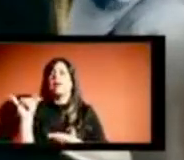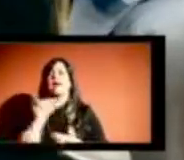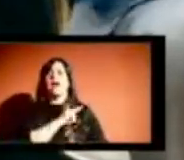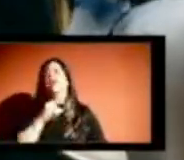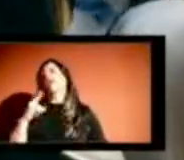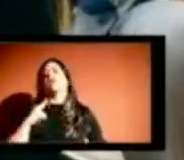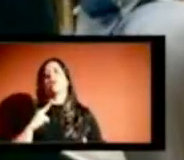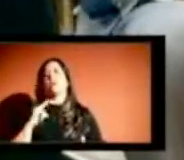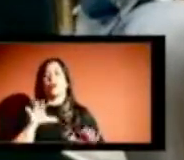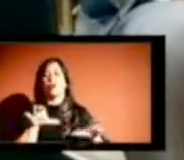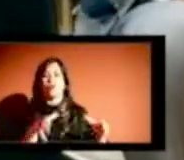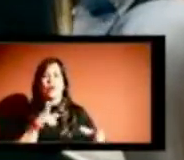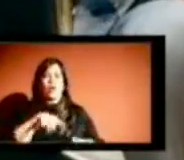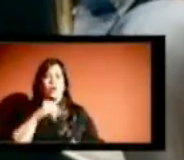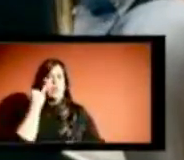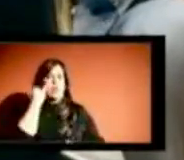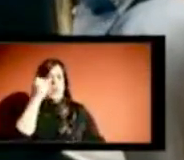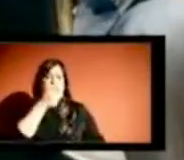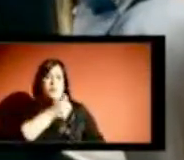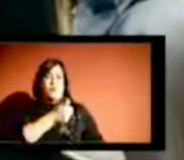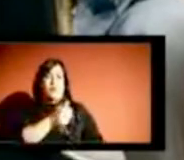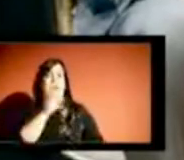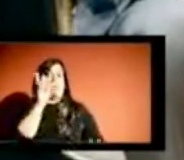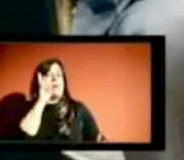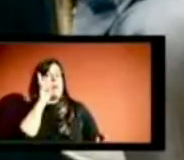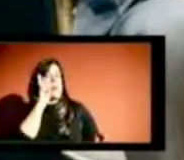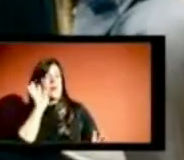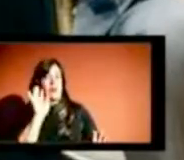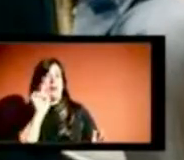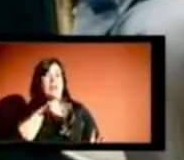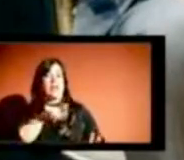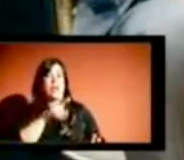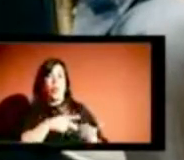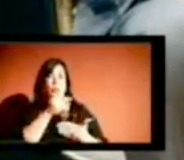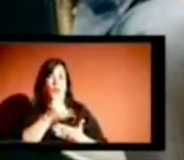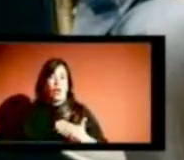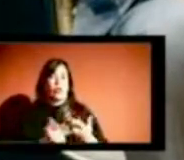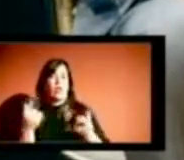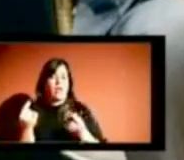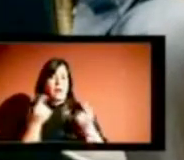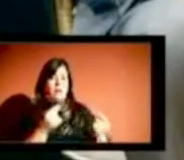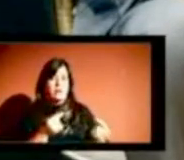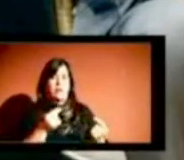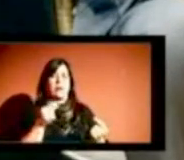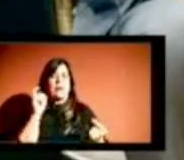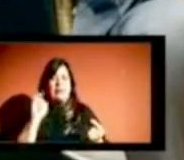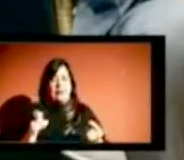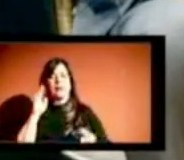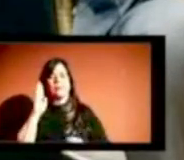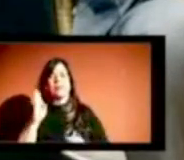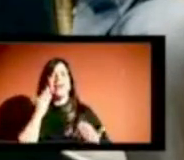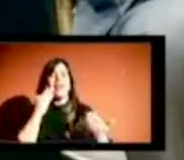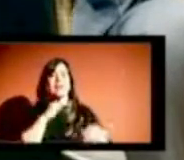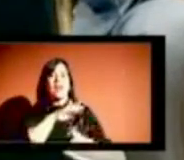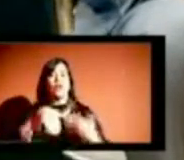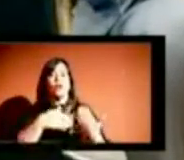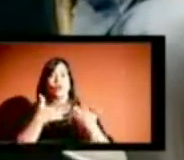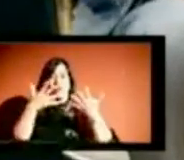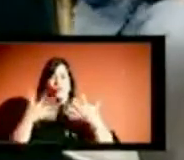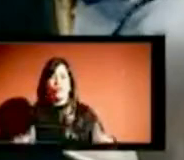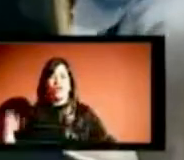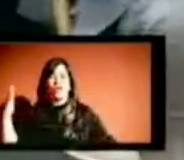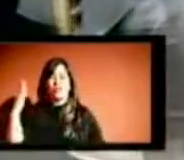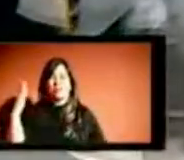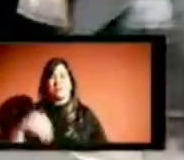Legislativa tiene iniciativa propia y hay que ver qué sucede con esos proyectos que están ante su consideración. Gracias a todos. Culminamos